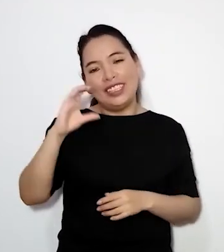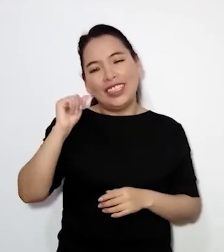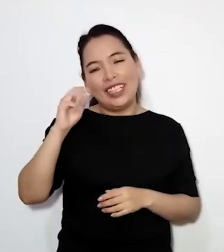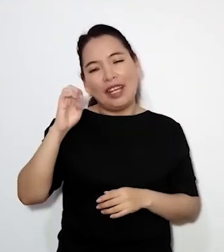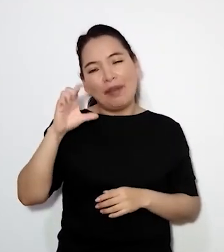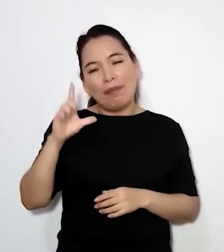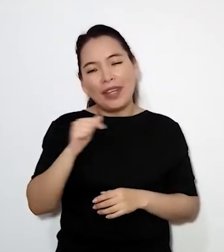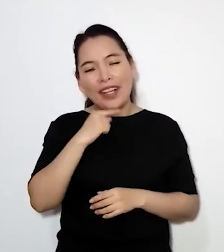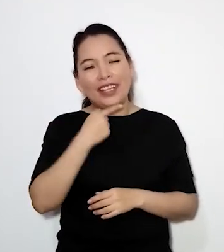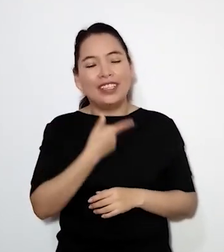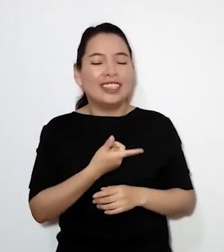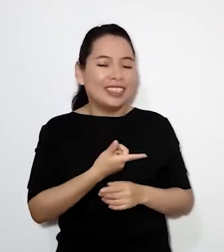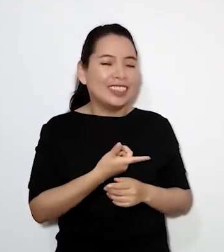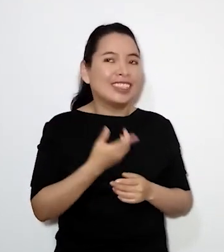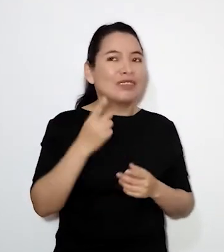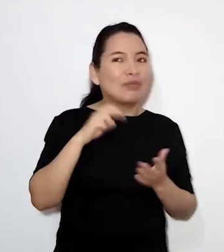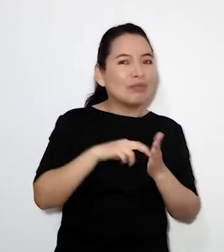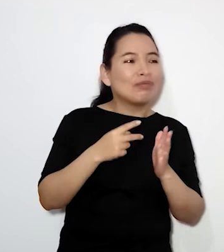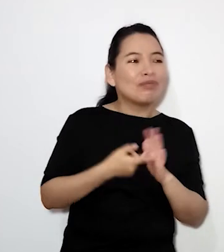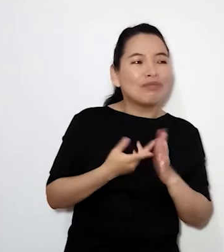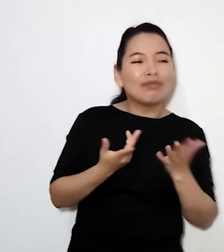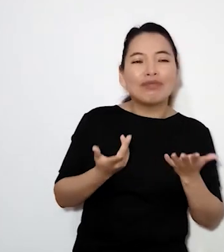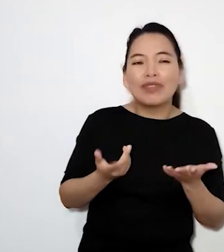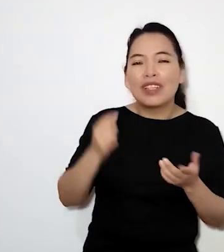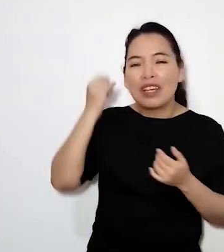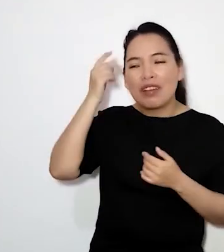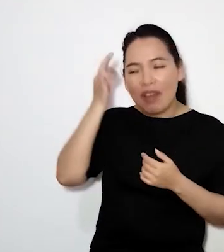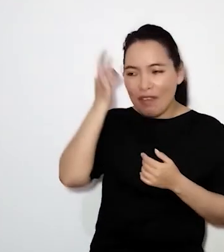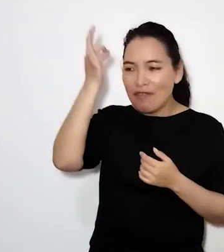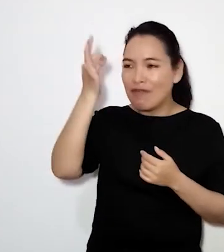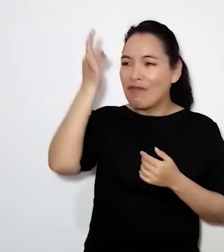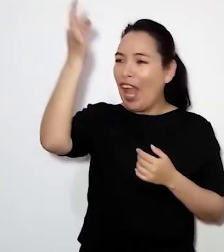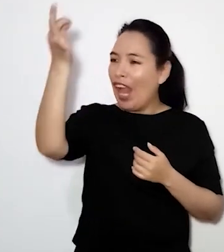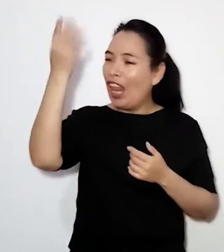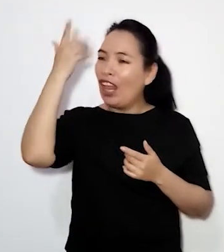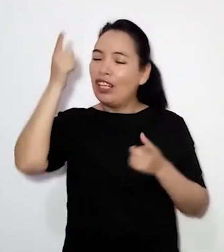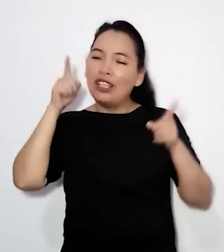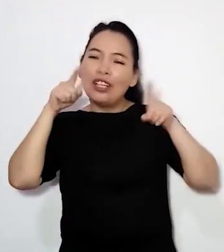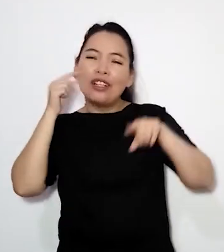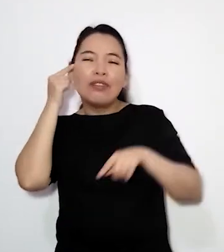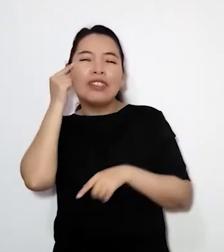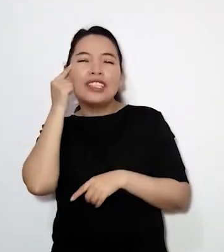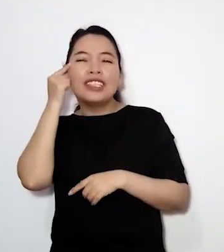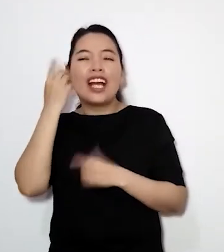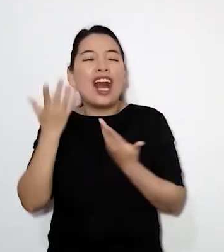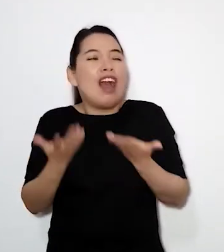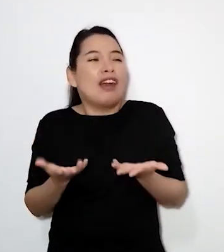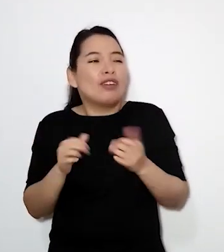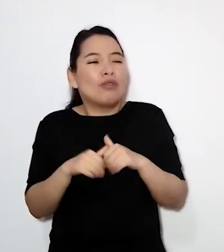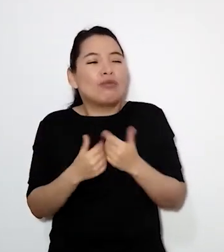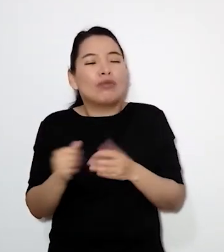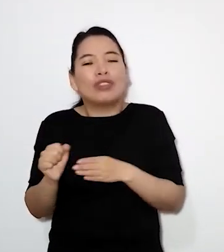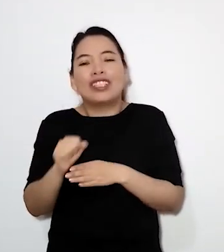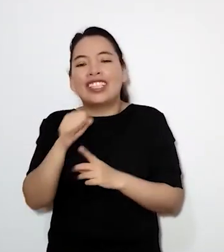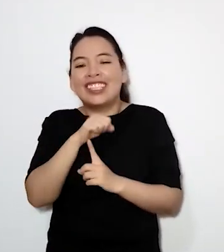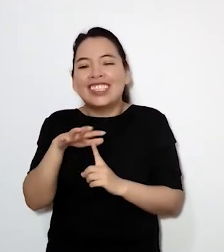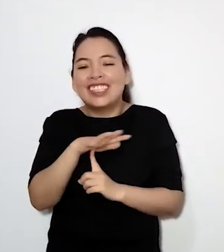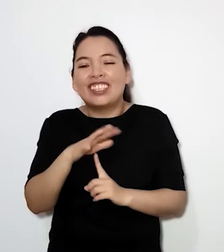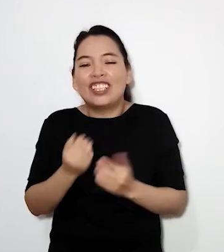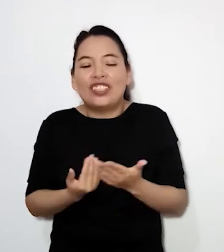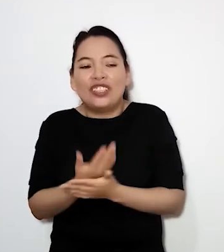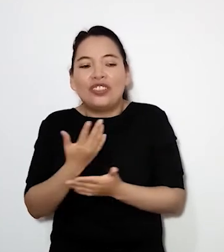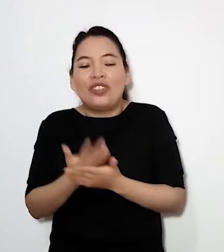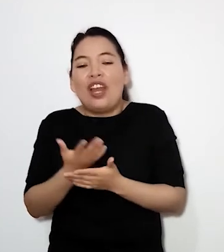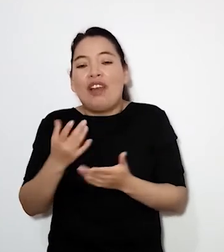subyacente filosófica, si se quiere, ante esta nueva situación que estamos viviendo con el coronavirus. ¿Qué